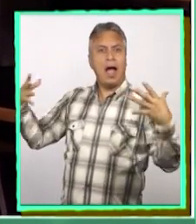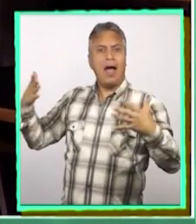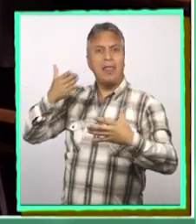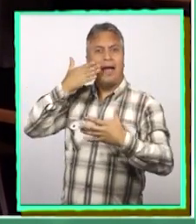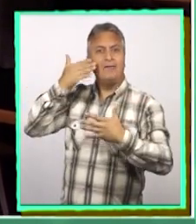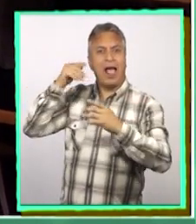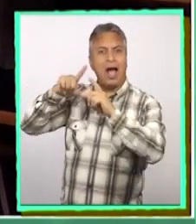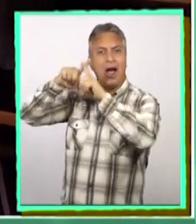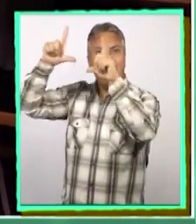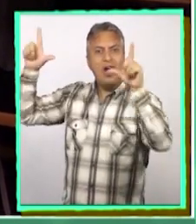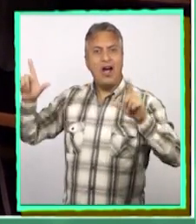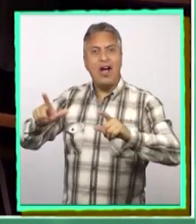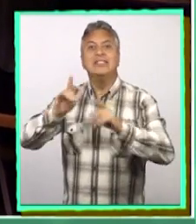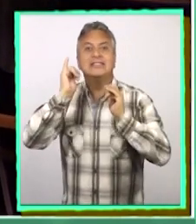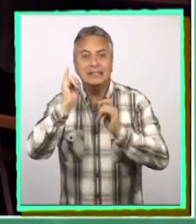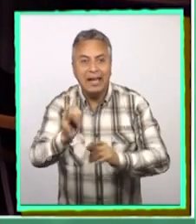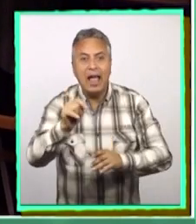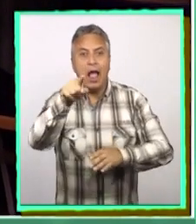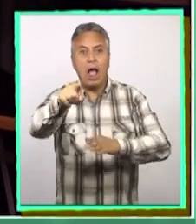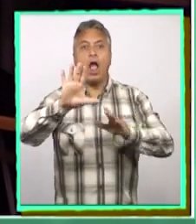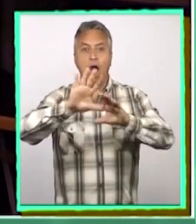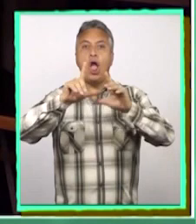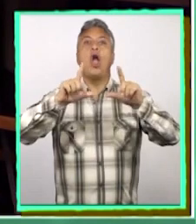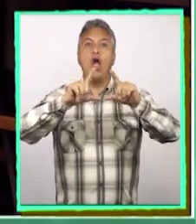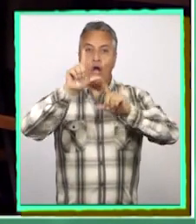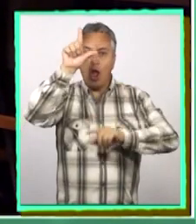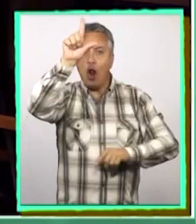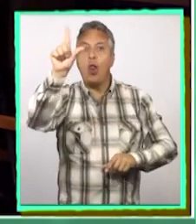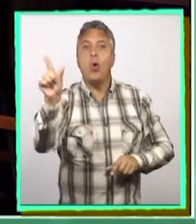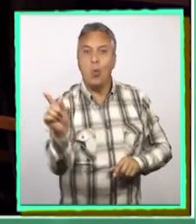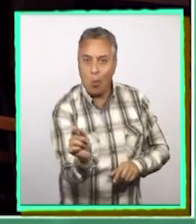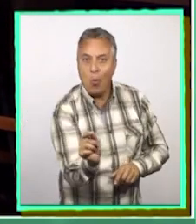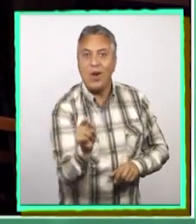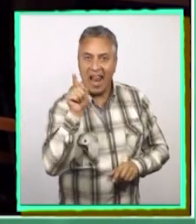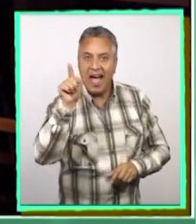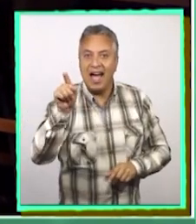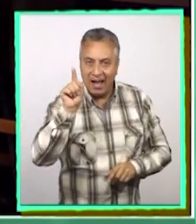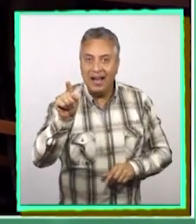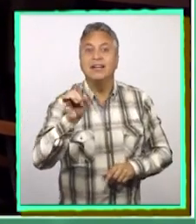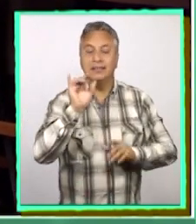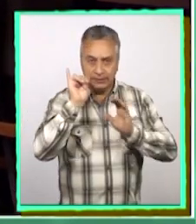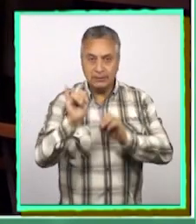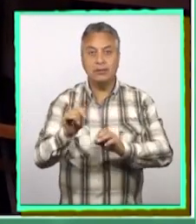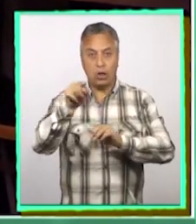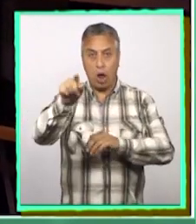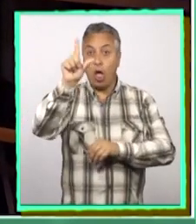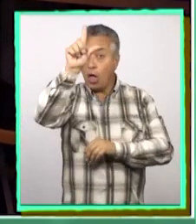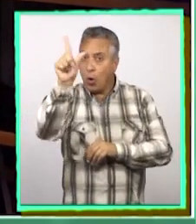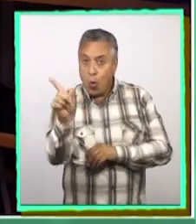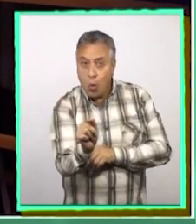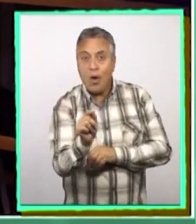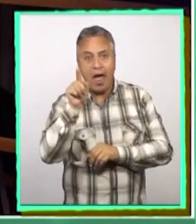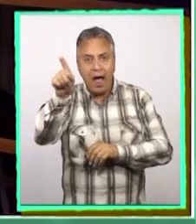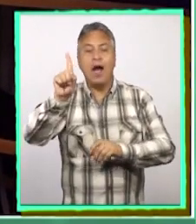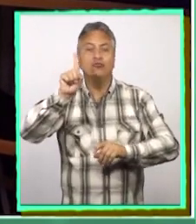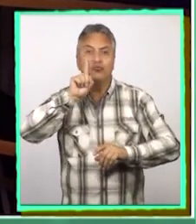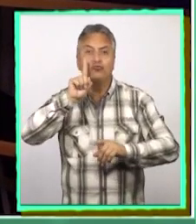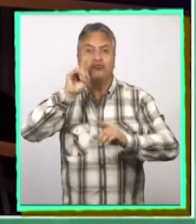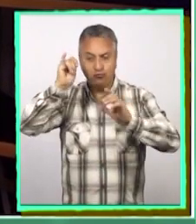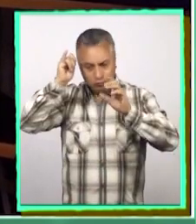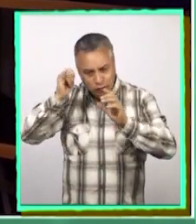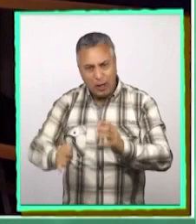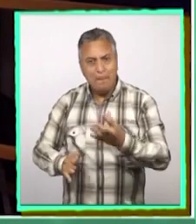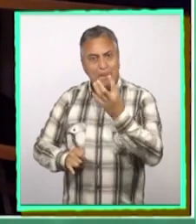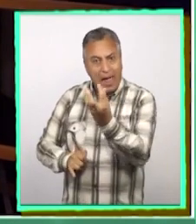blanco? ¡Muy bien, la luna! Y aquí, nuestra querida luna hace su entrada. La luna está siempre